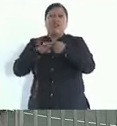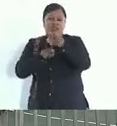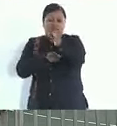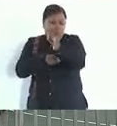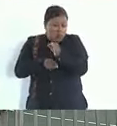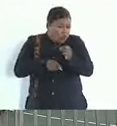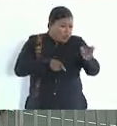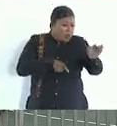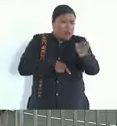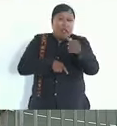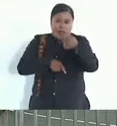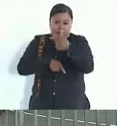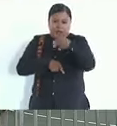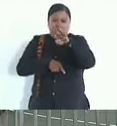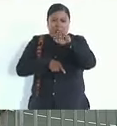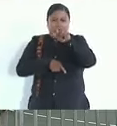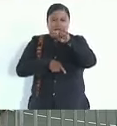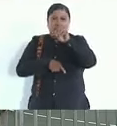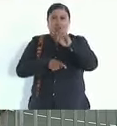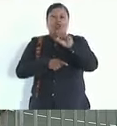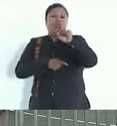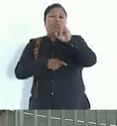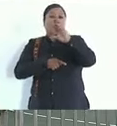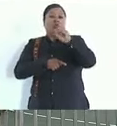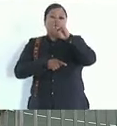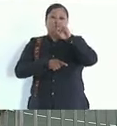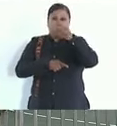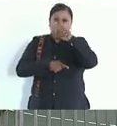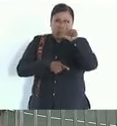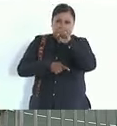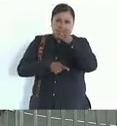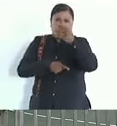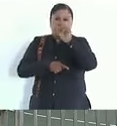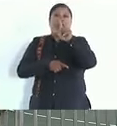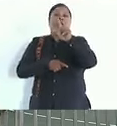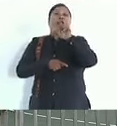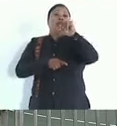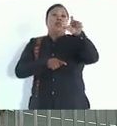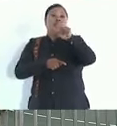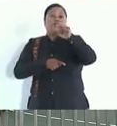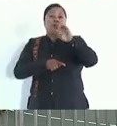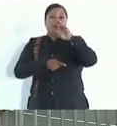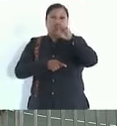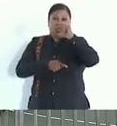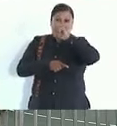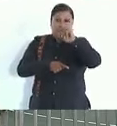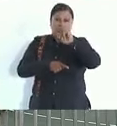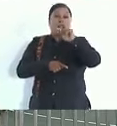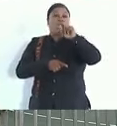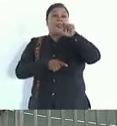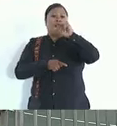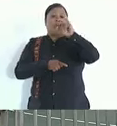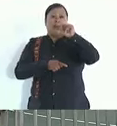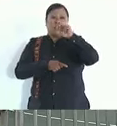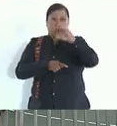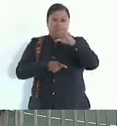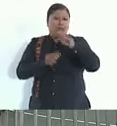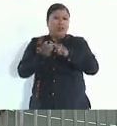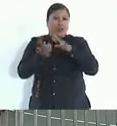Guelatao, Chicomezúchil, Ixtepeji y Tlalistac de Cabrera, que nos acompañan acá